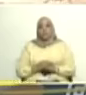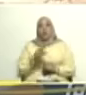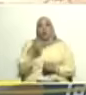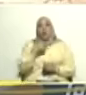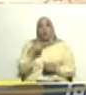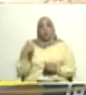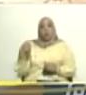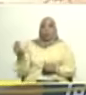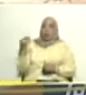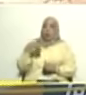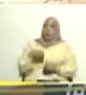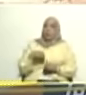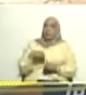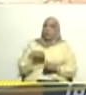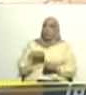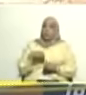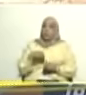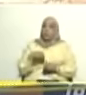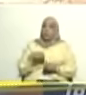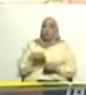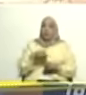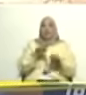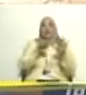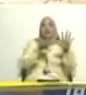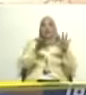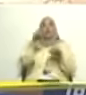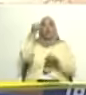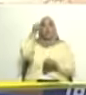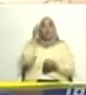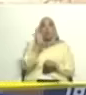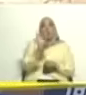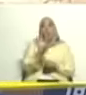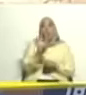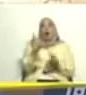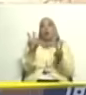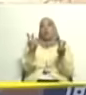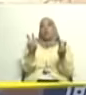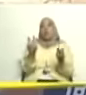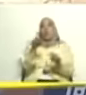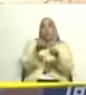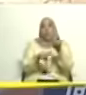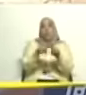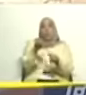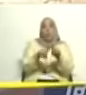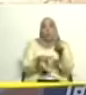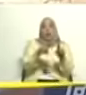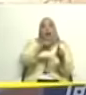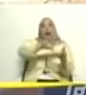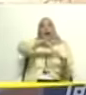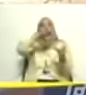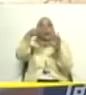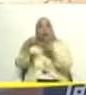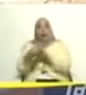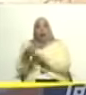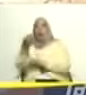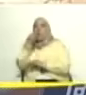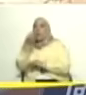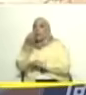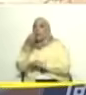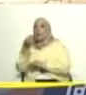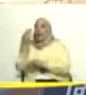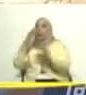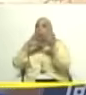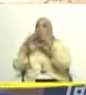agregar en 60 días 4 productos nuevos al Comboclat, que es un mercado, eso solo se